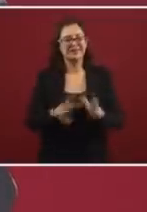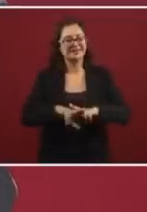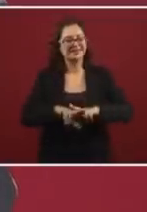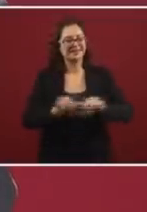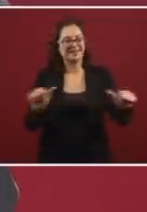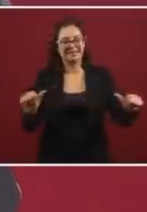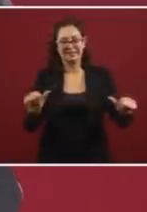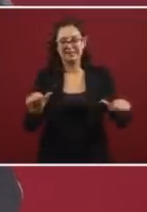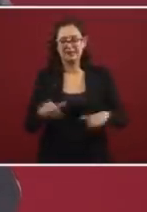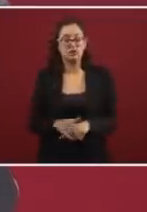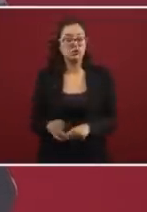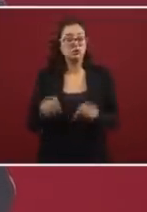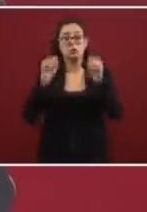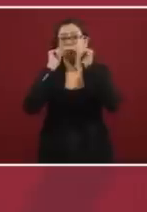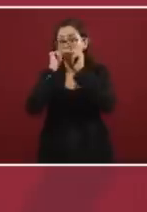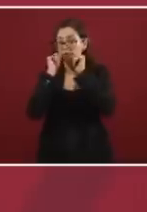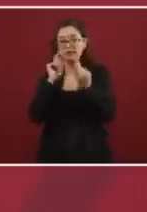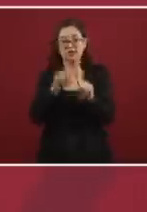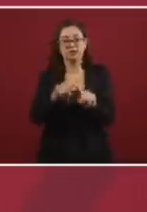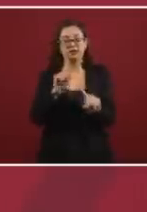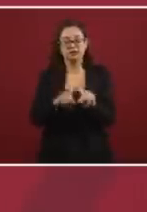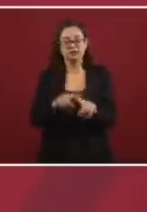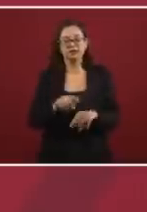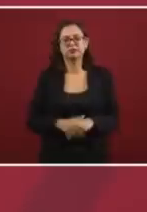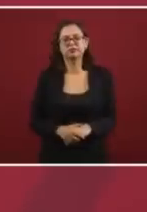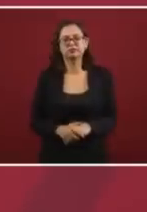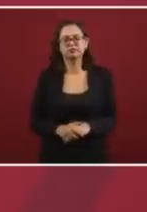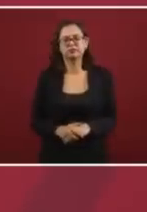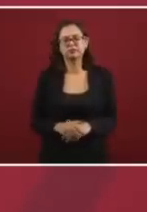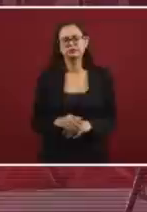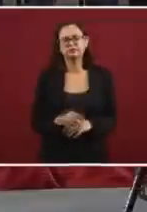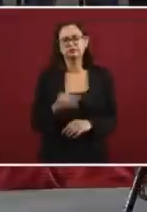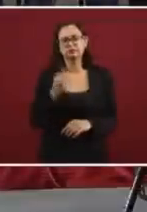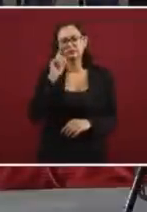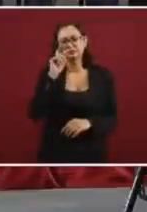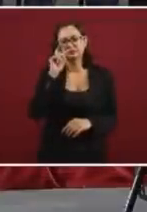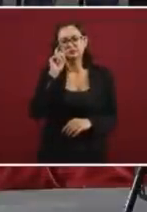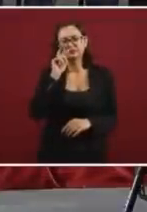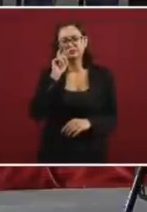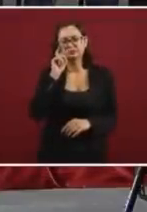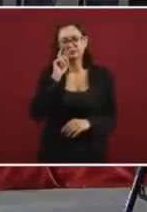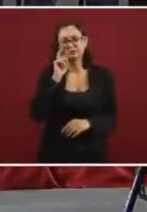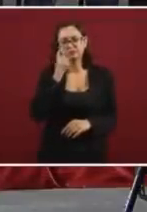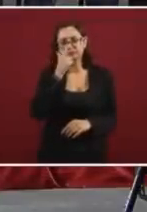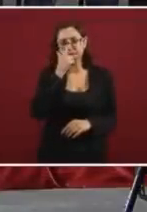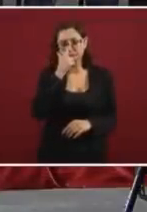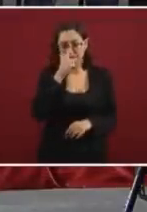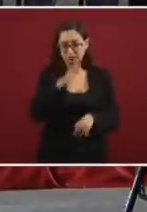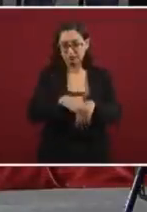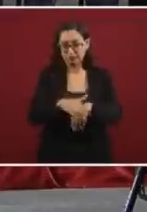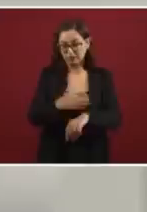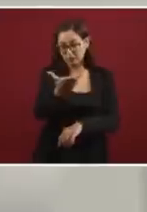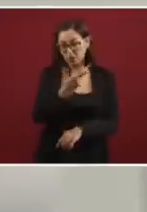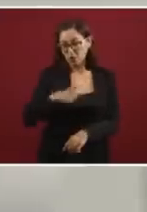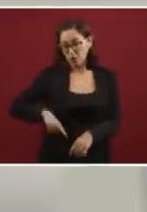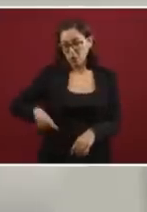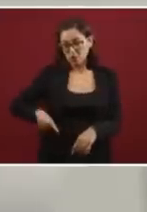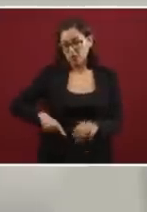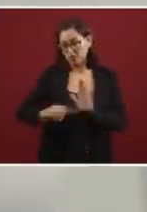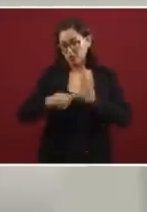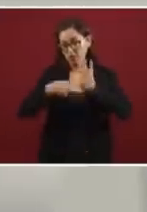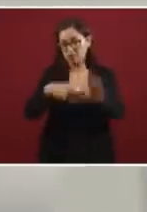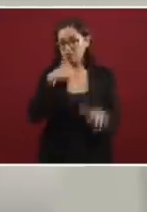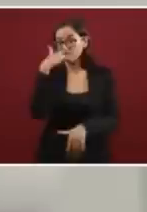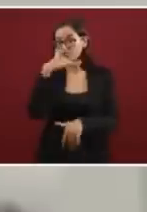sea quien sea justamente en esa parte como una bandera muy importante su gobierno si el combate a la corrupción